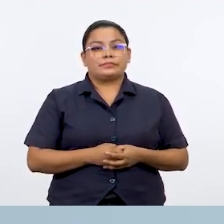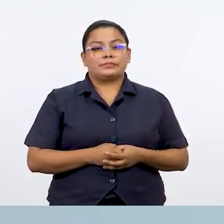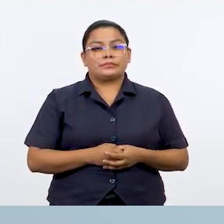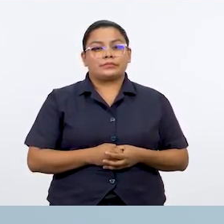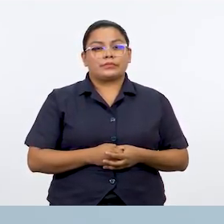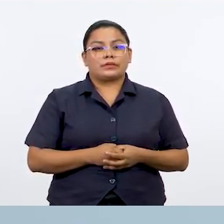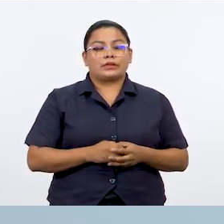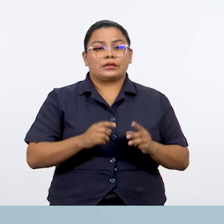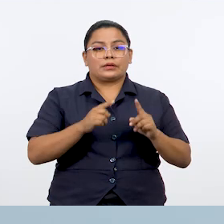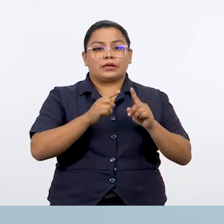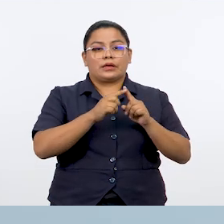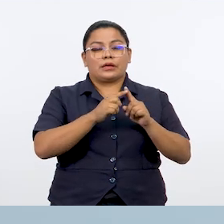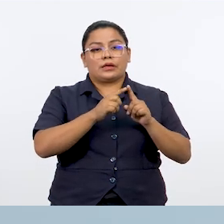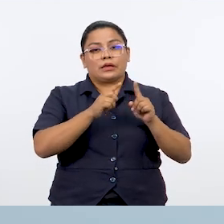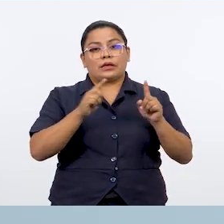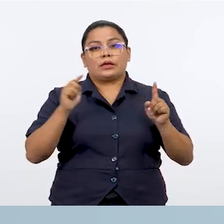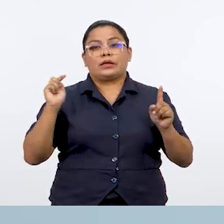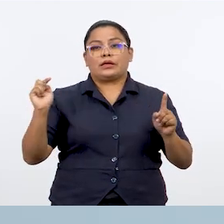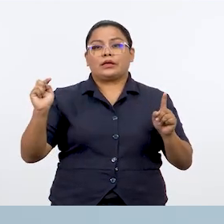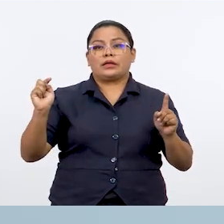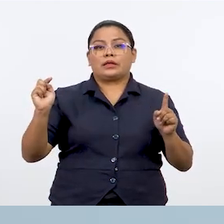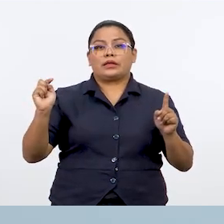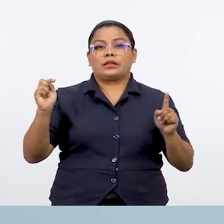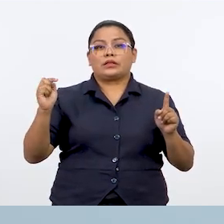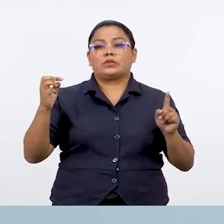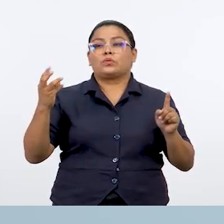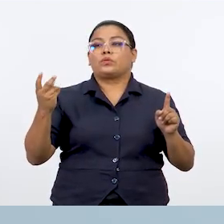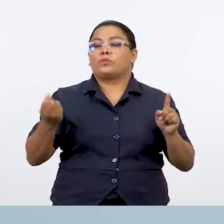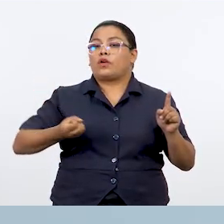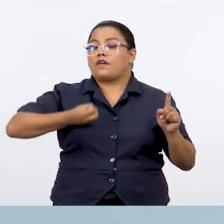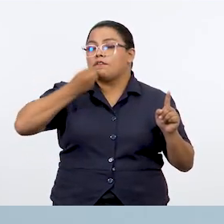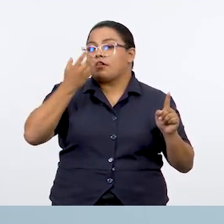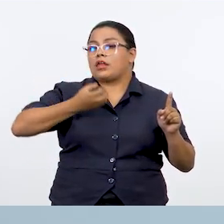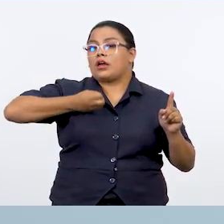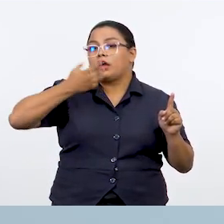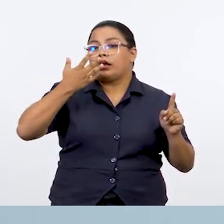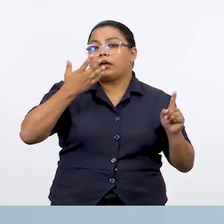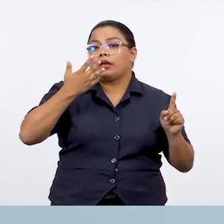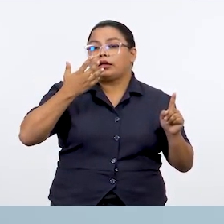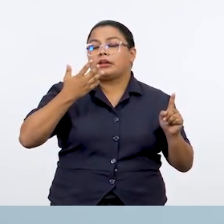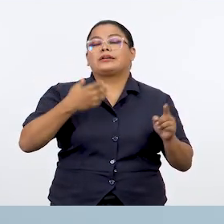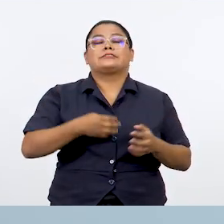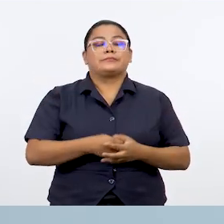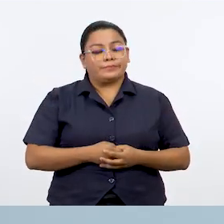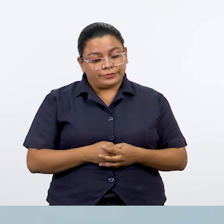Y en la superior vamos a colocar en este caso la cantidad de girasoles.